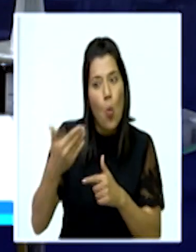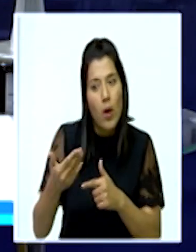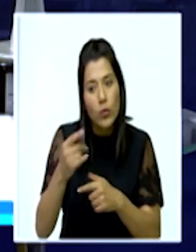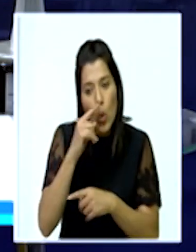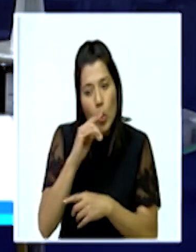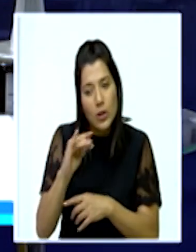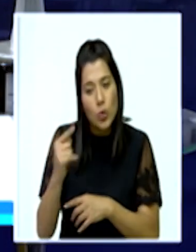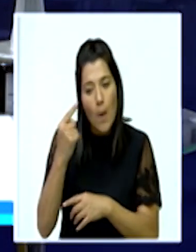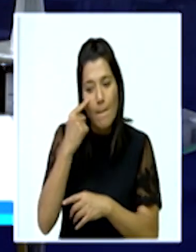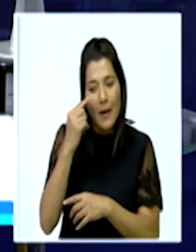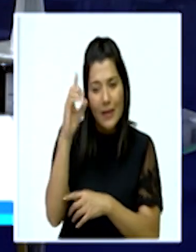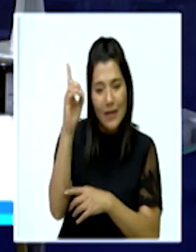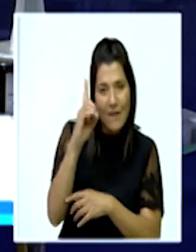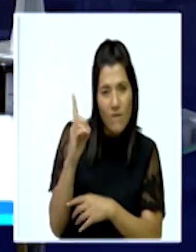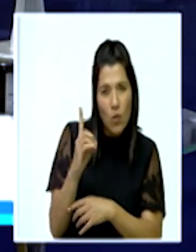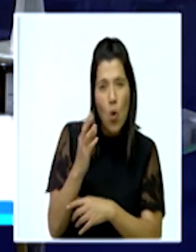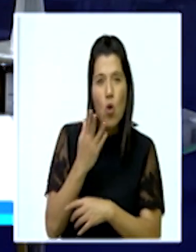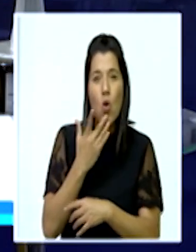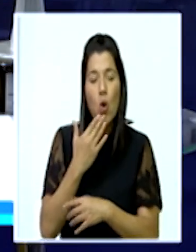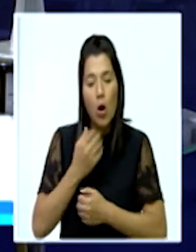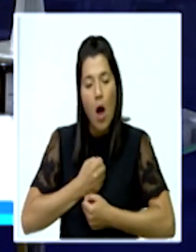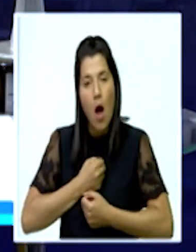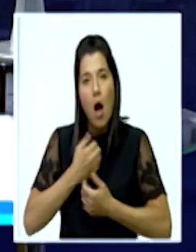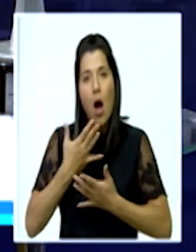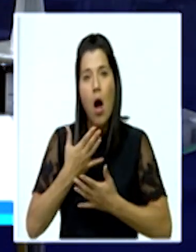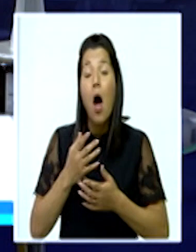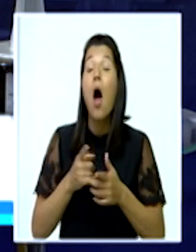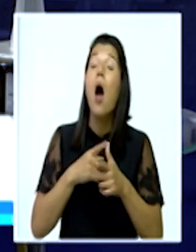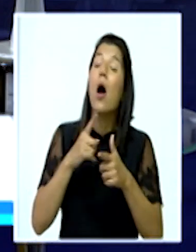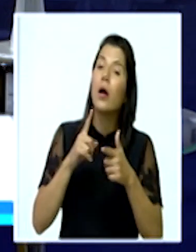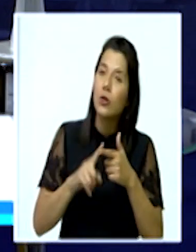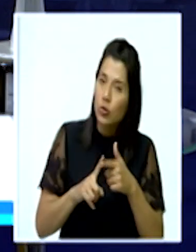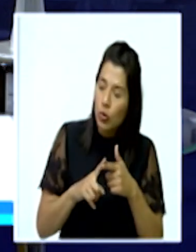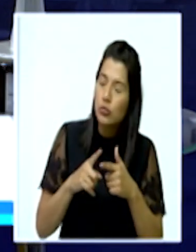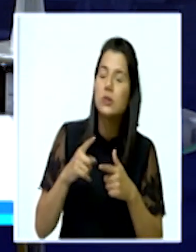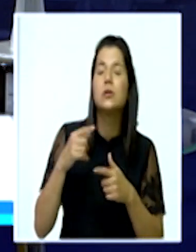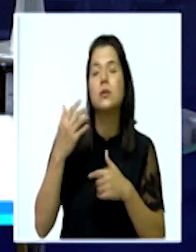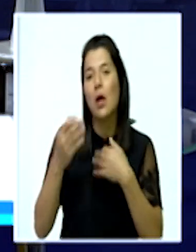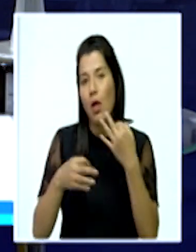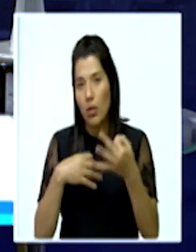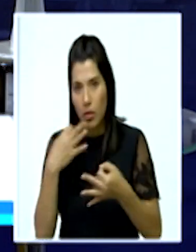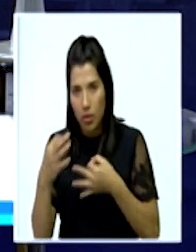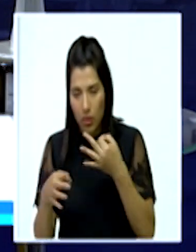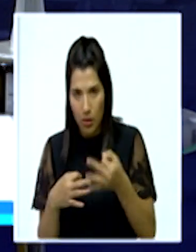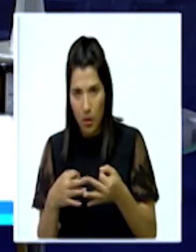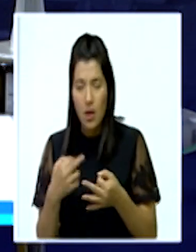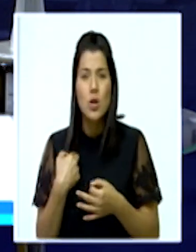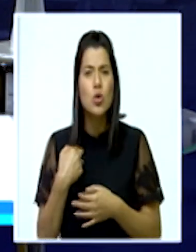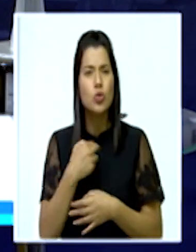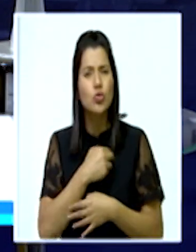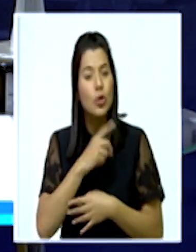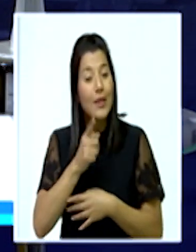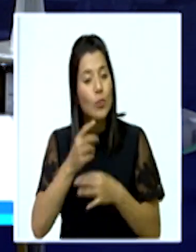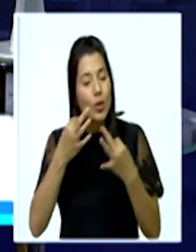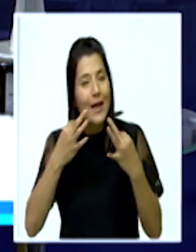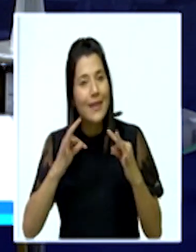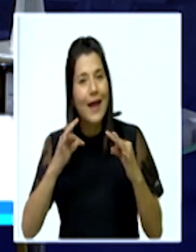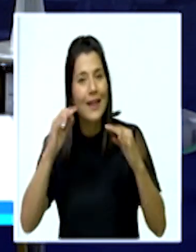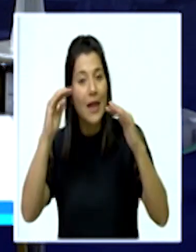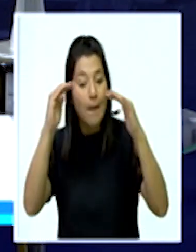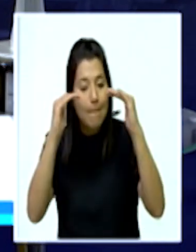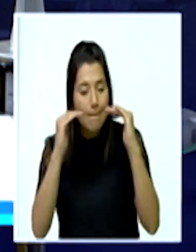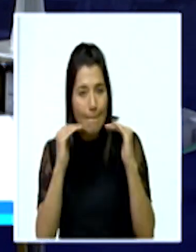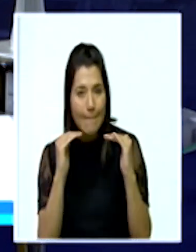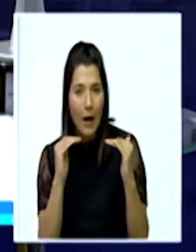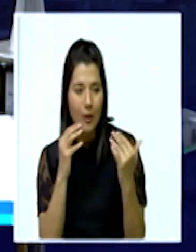colores, por sí solos empiezan a hablar. Ay, entonces va a pasar esto, entonces va a pasar el otro. Nosotros tenemos que bajar al nivel del niño y esperar